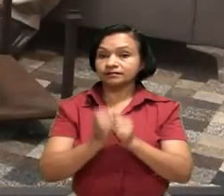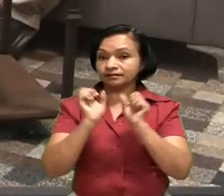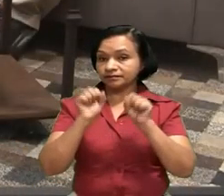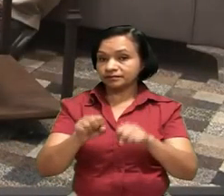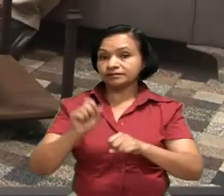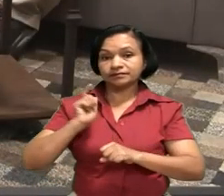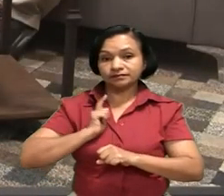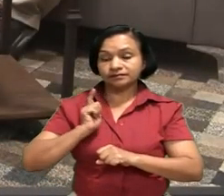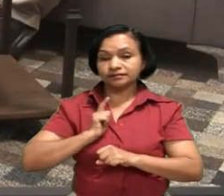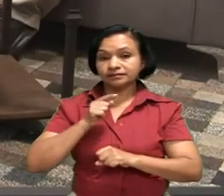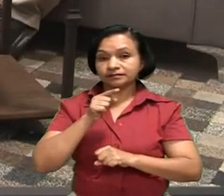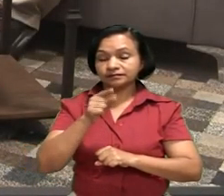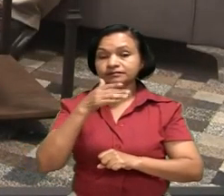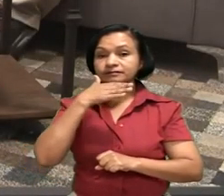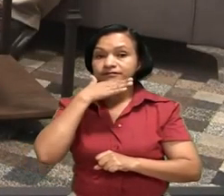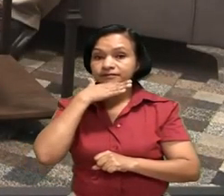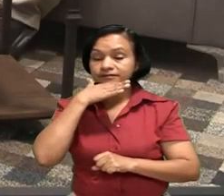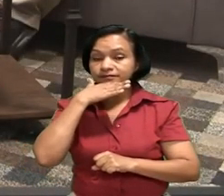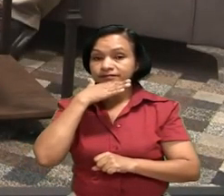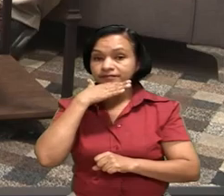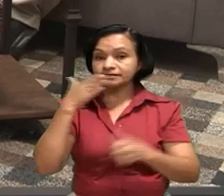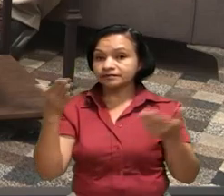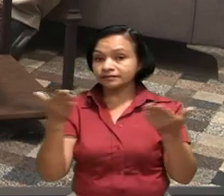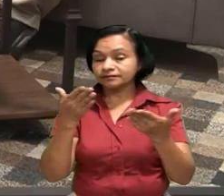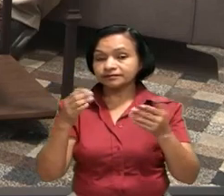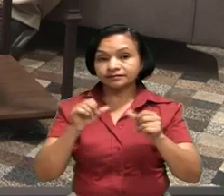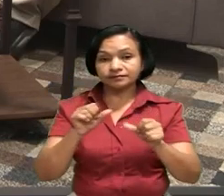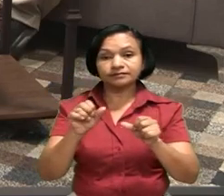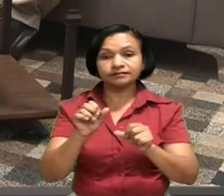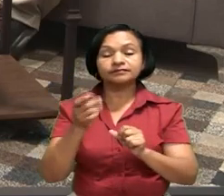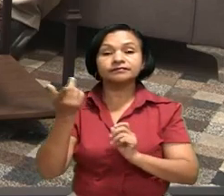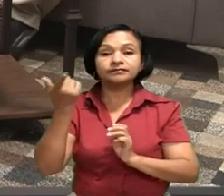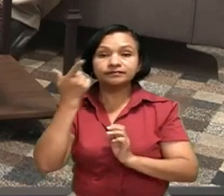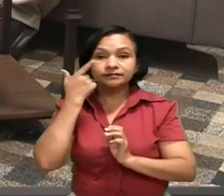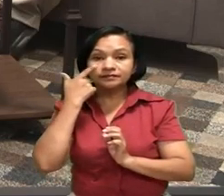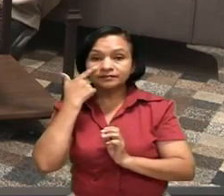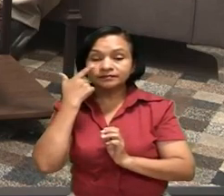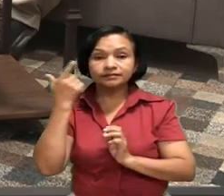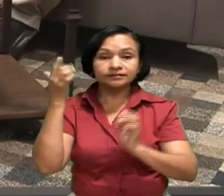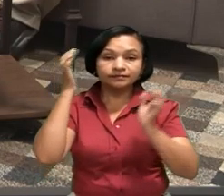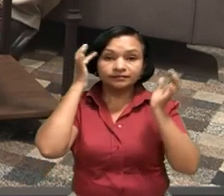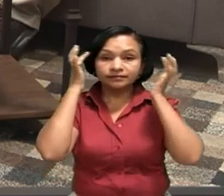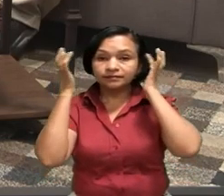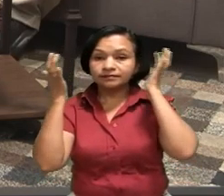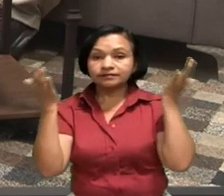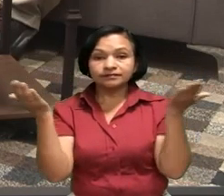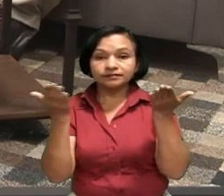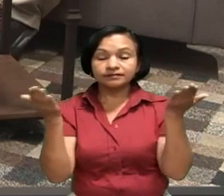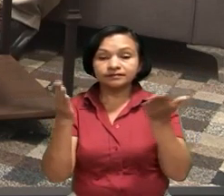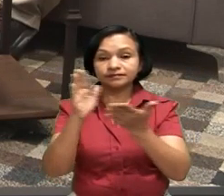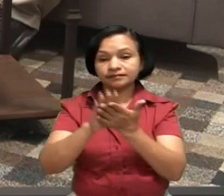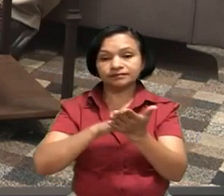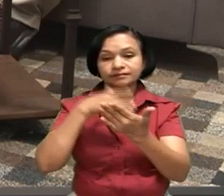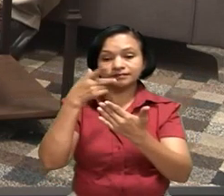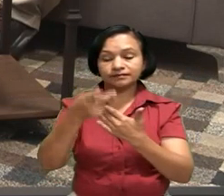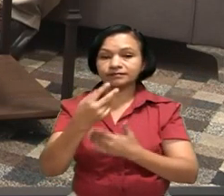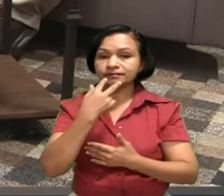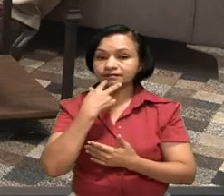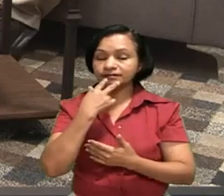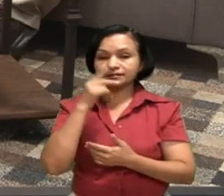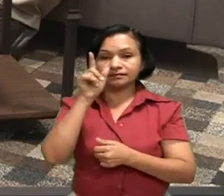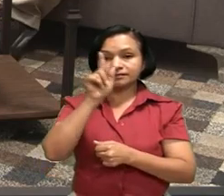en una situación muy difícil para estar continuar ejerciendo imagínate bosque preocupación es decir bonos es un programa de